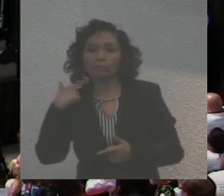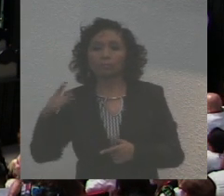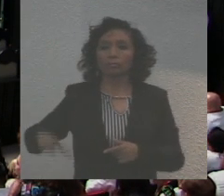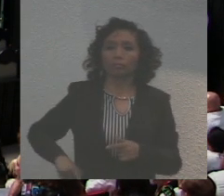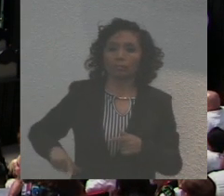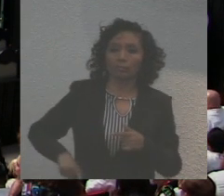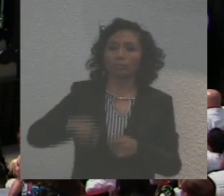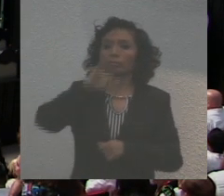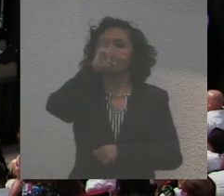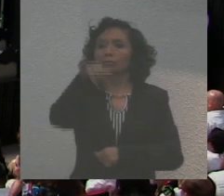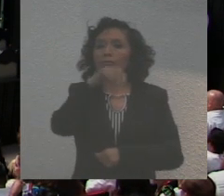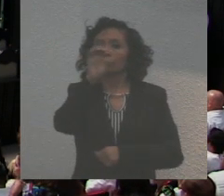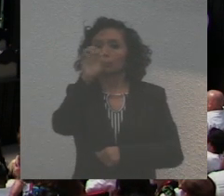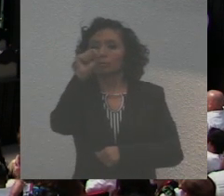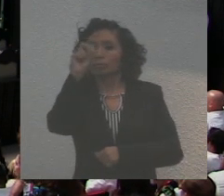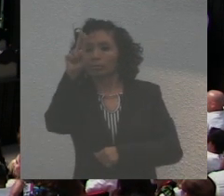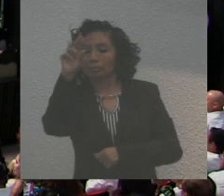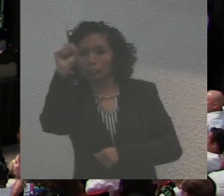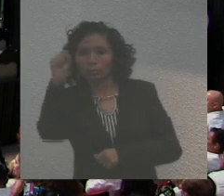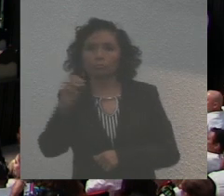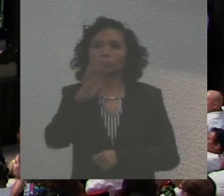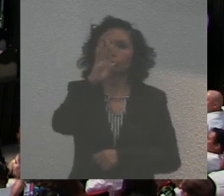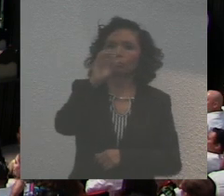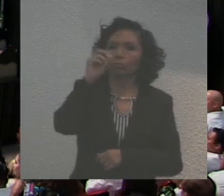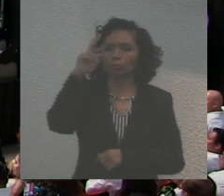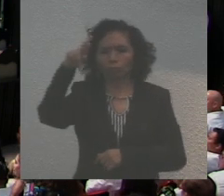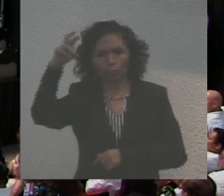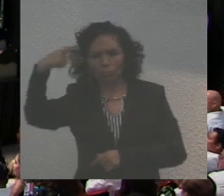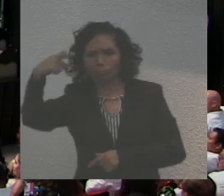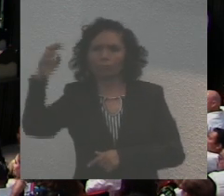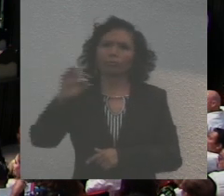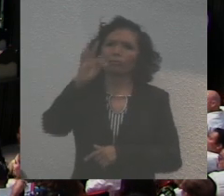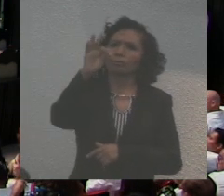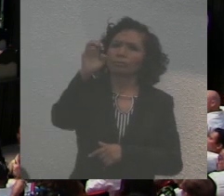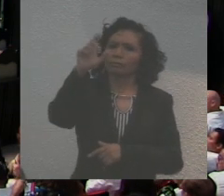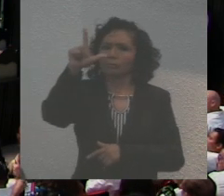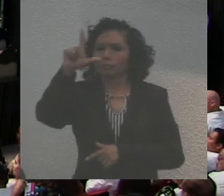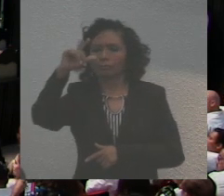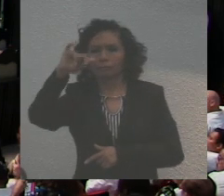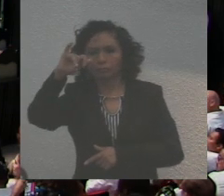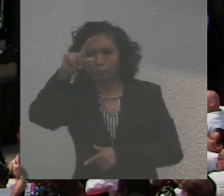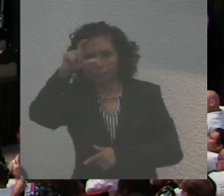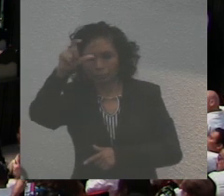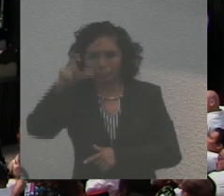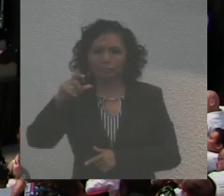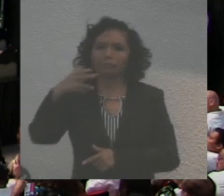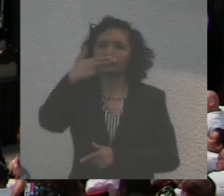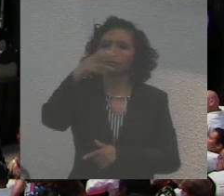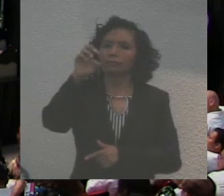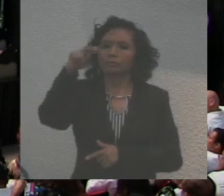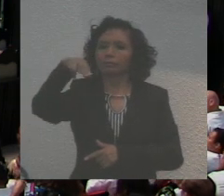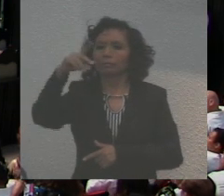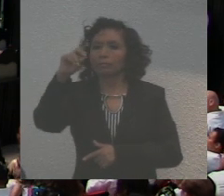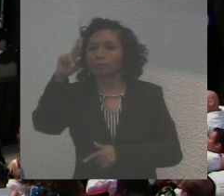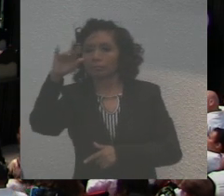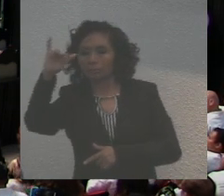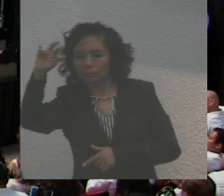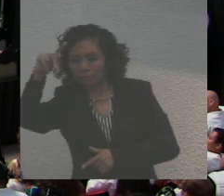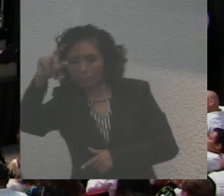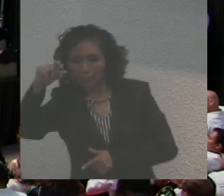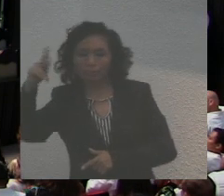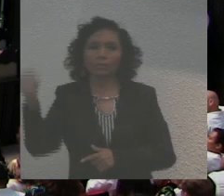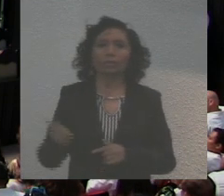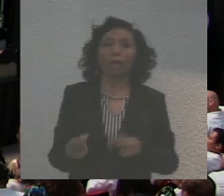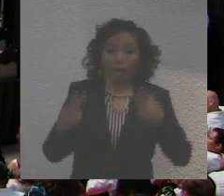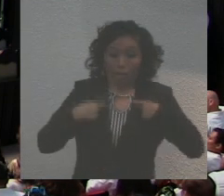don Jesús Martínez Rosa, a Miguel Borges, a Joaquín Hendrix, a Félix González, gracias por acompañarnos, a los autores que los acaban de